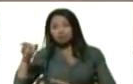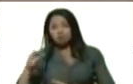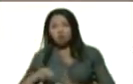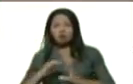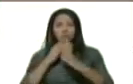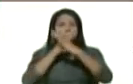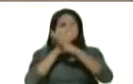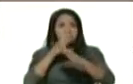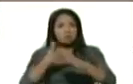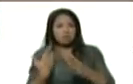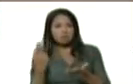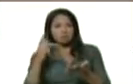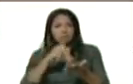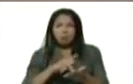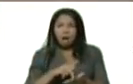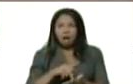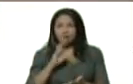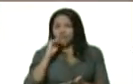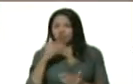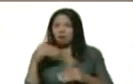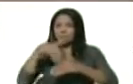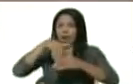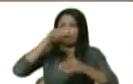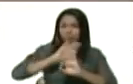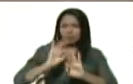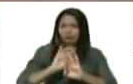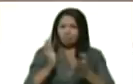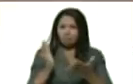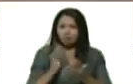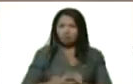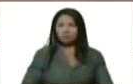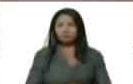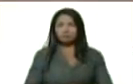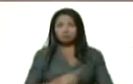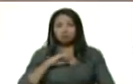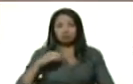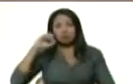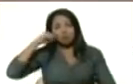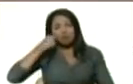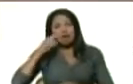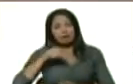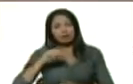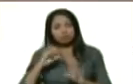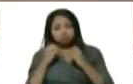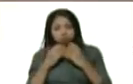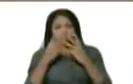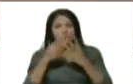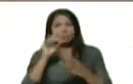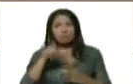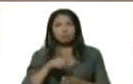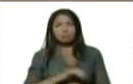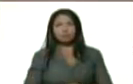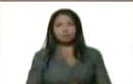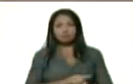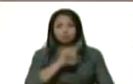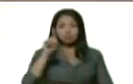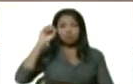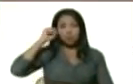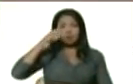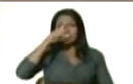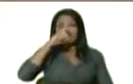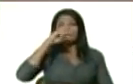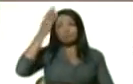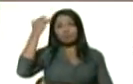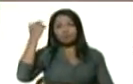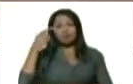jugar sin intervencionismo. Estábamos recordando, aquí comentamos, ¿se acuerdan el año pasado por